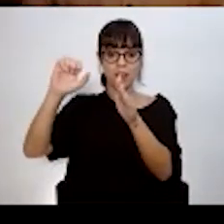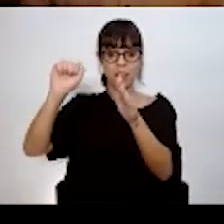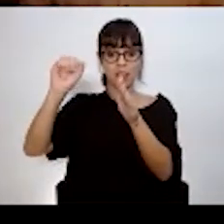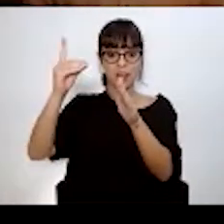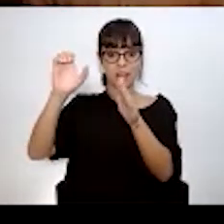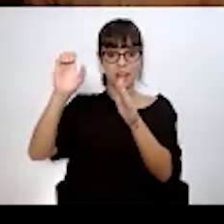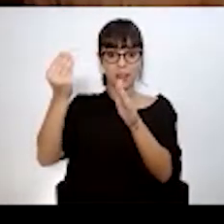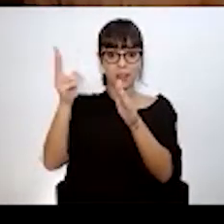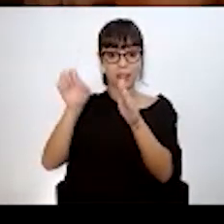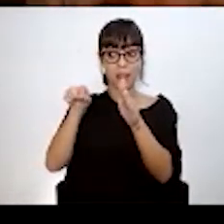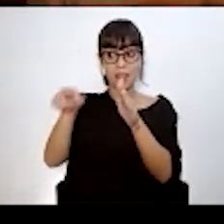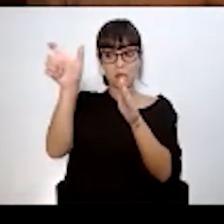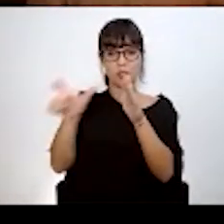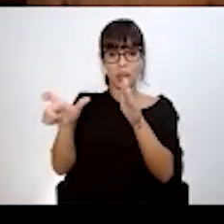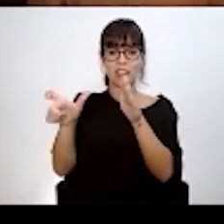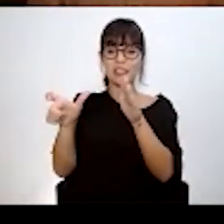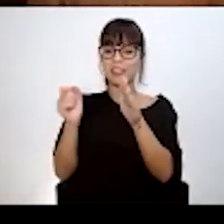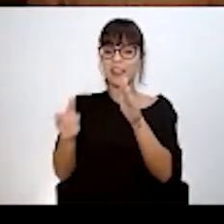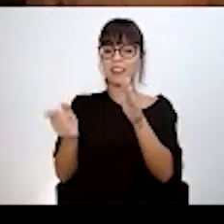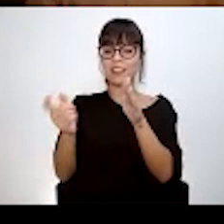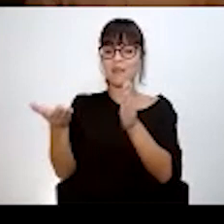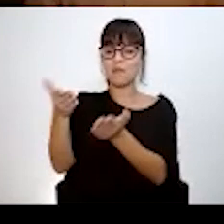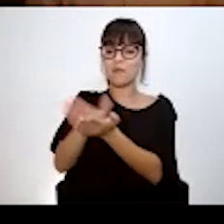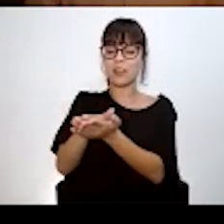alta frecuencia de individuos fallecidos a consecuencia directa